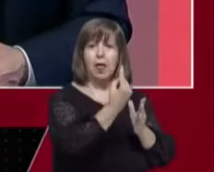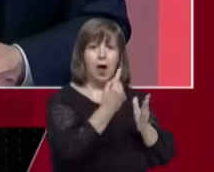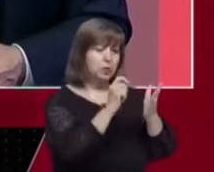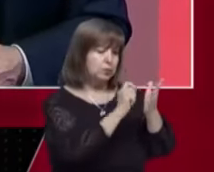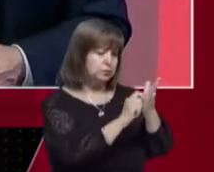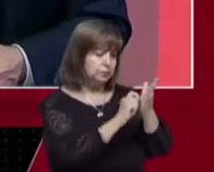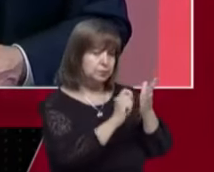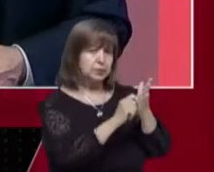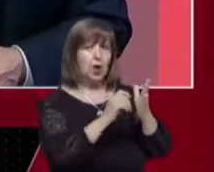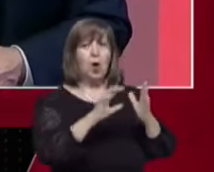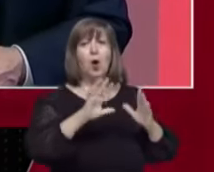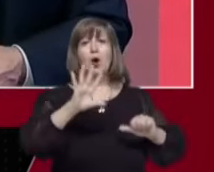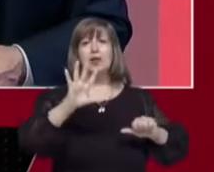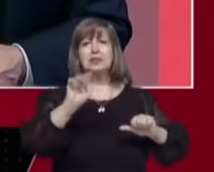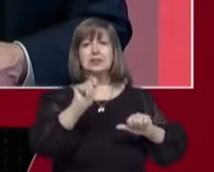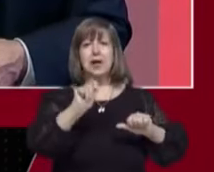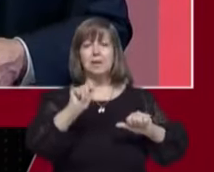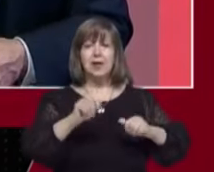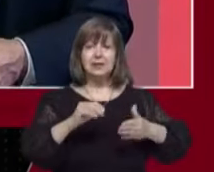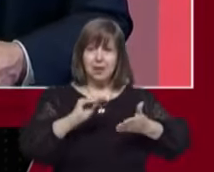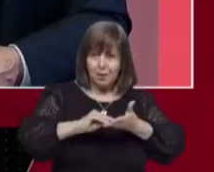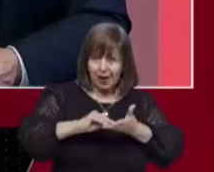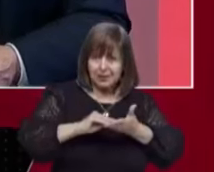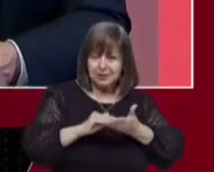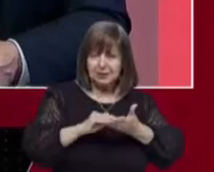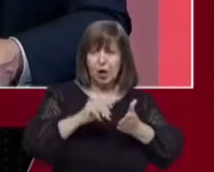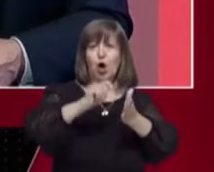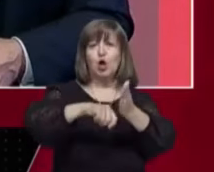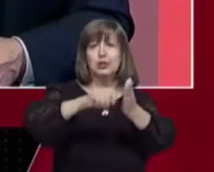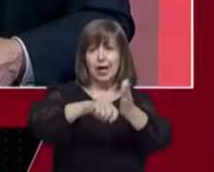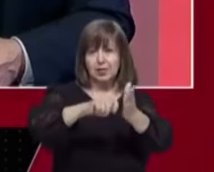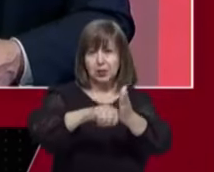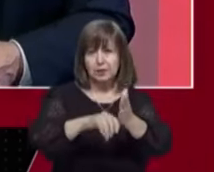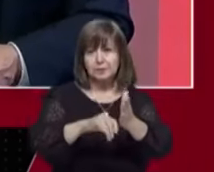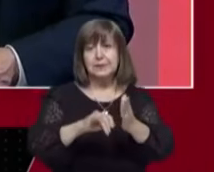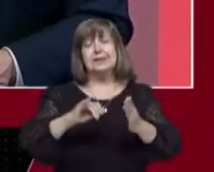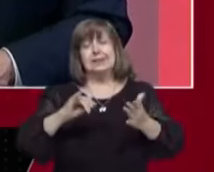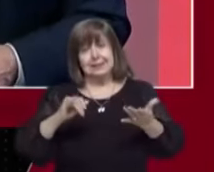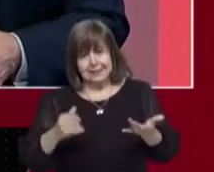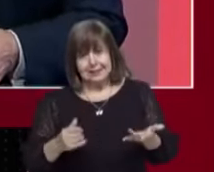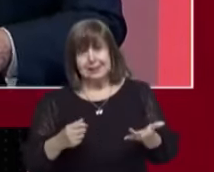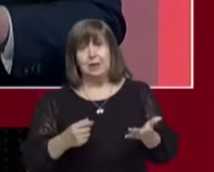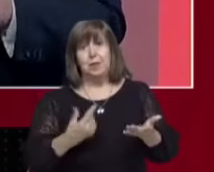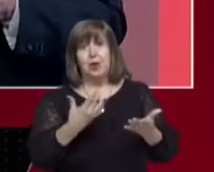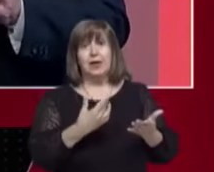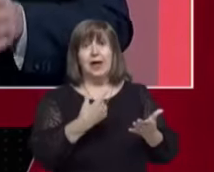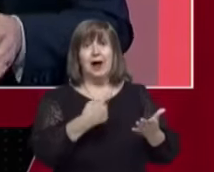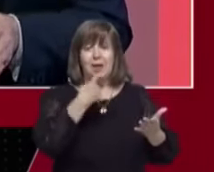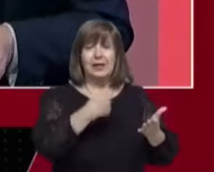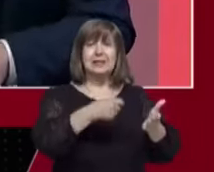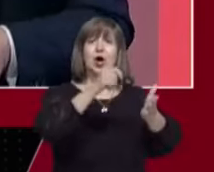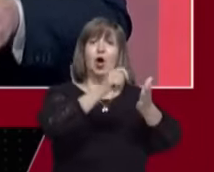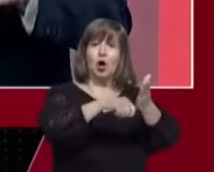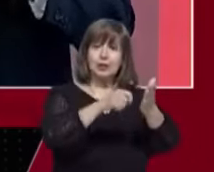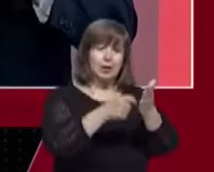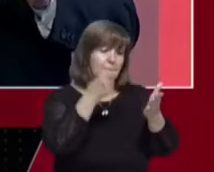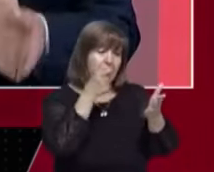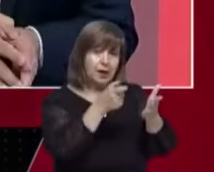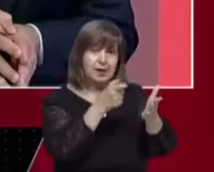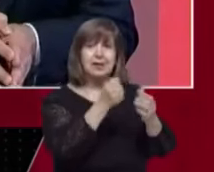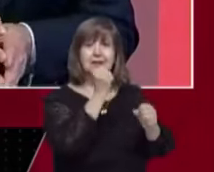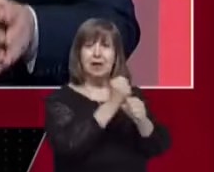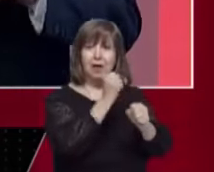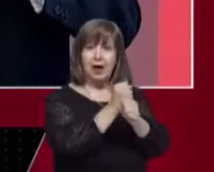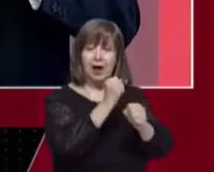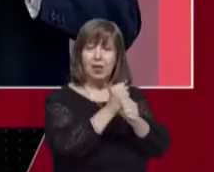extienden por 6 meses varios contratos también en todo el país. Claro, justamente para ir revisando si son contratos o si son